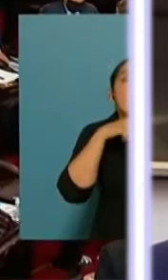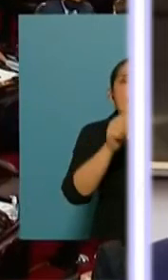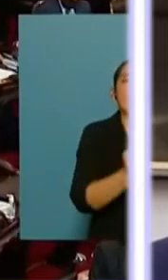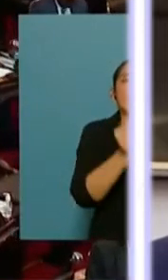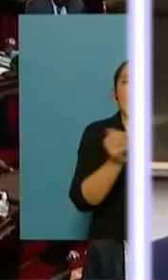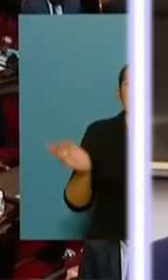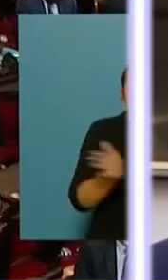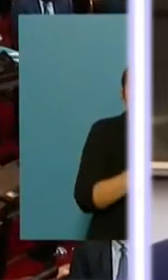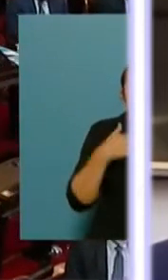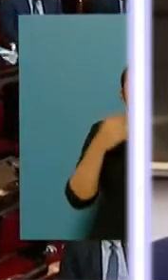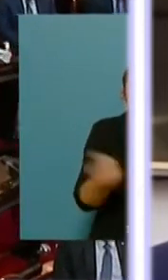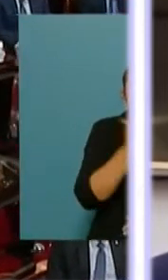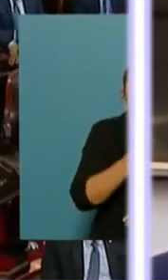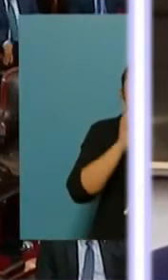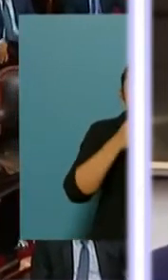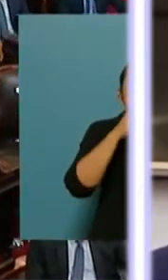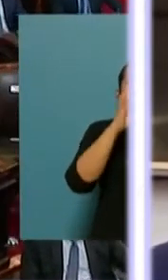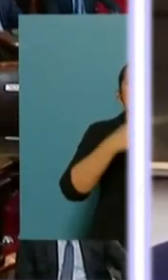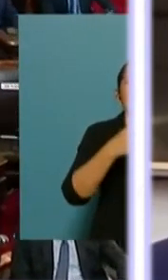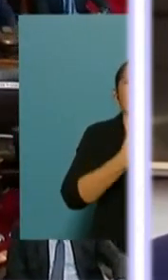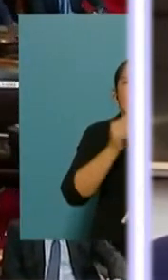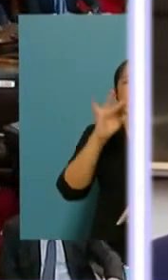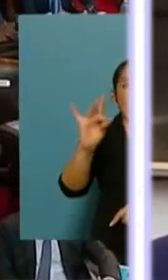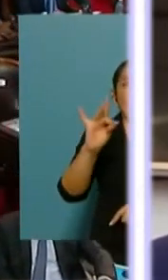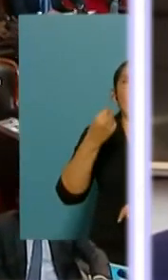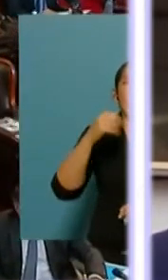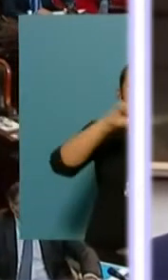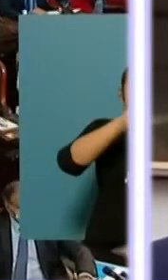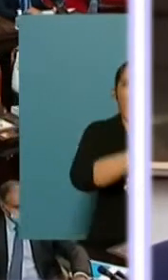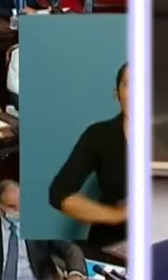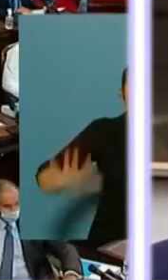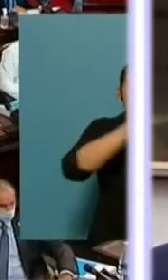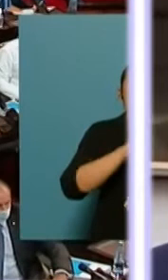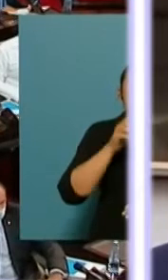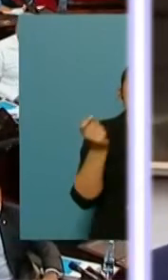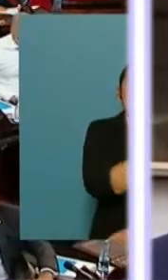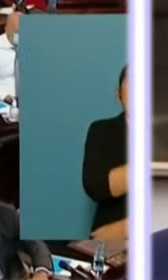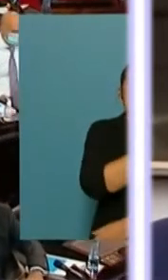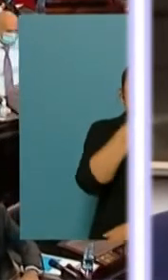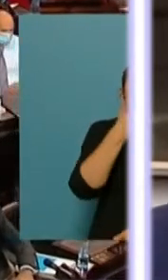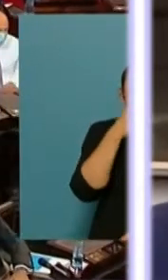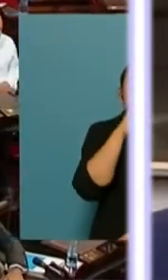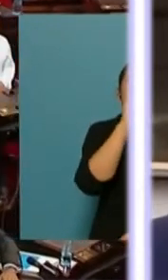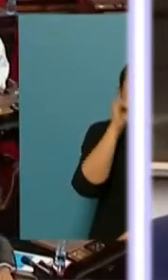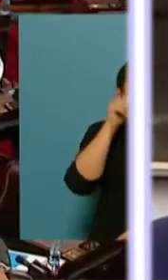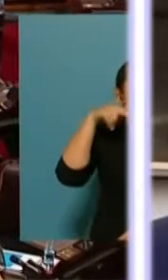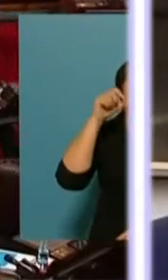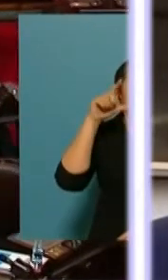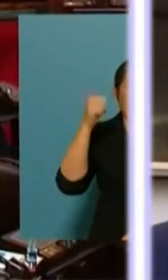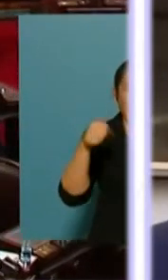el discurso de Cristina en su alegato, también tiene mucho que ver de la resignificación de lo que venía